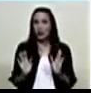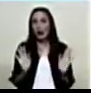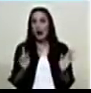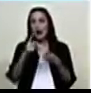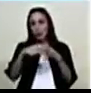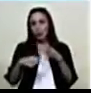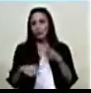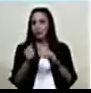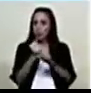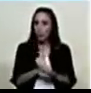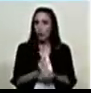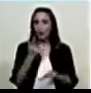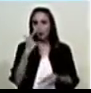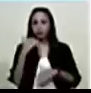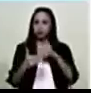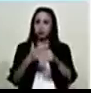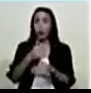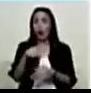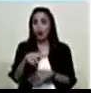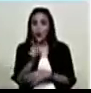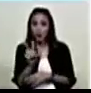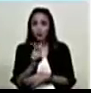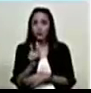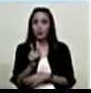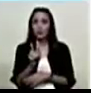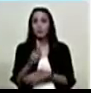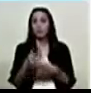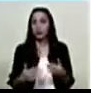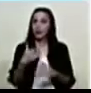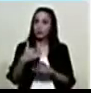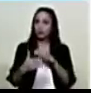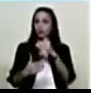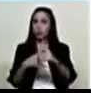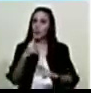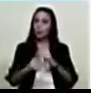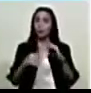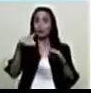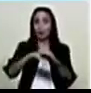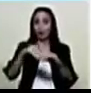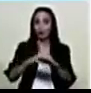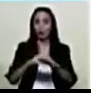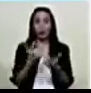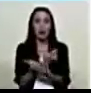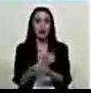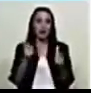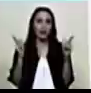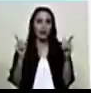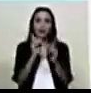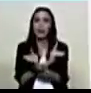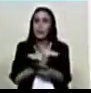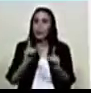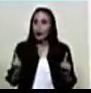plenas garantías para que Venezuela vaya a un proceso electoral libre,